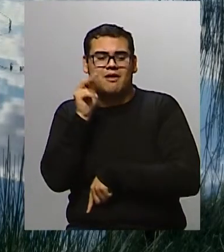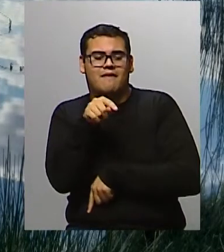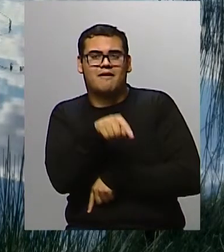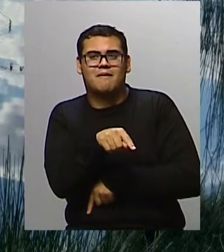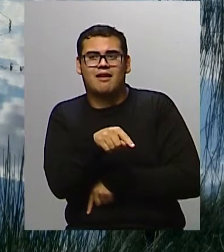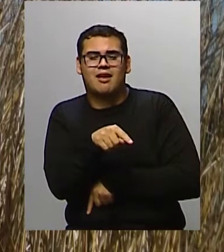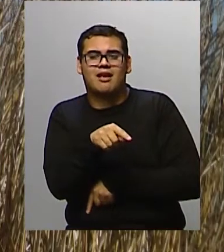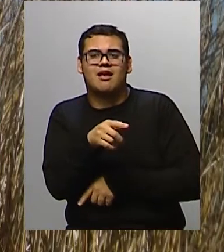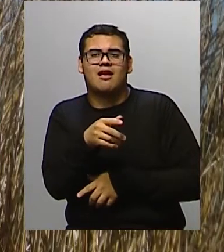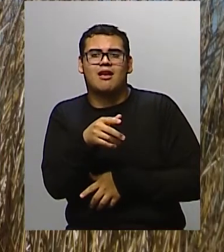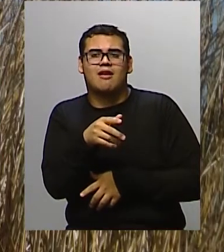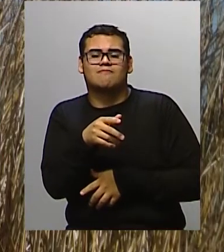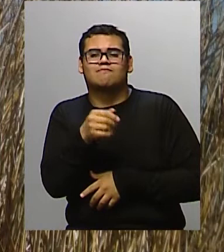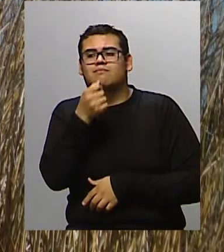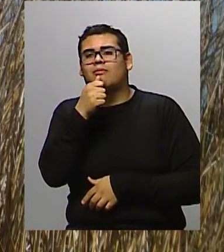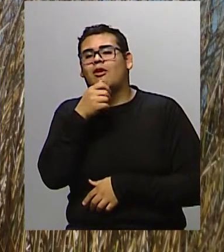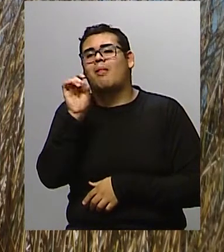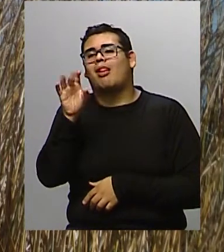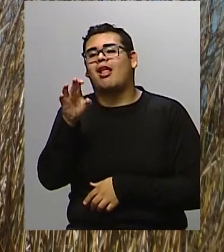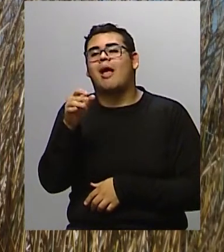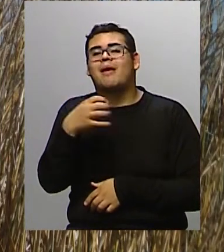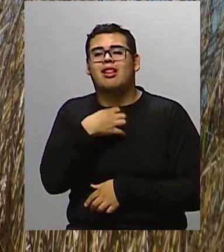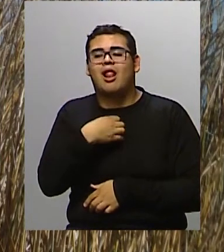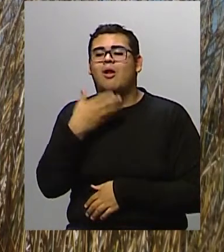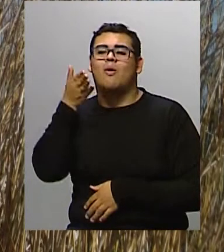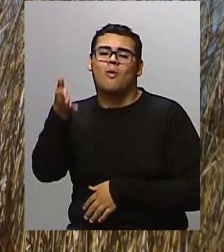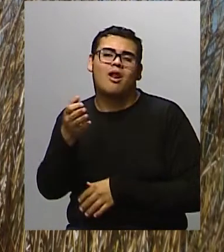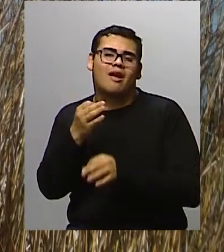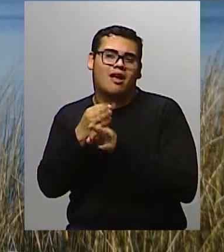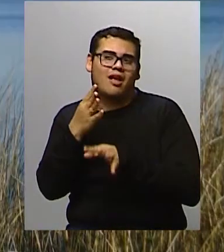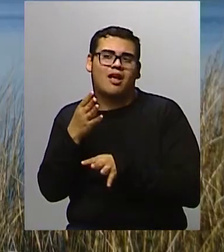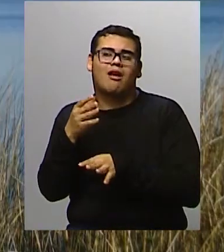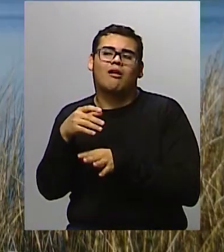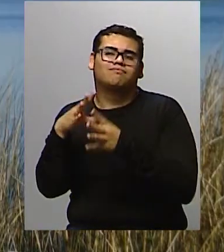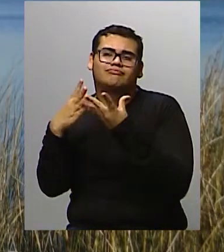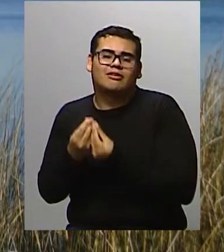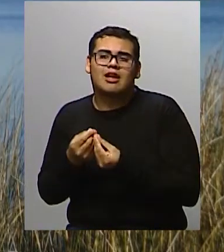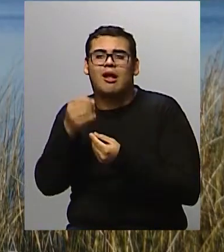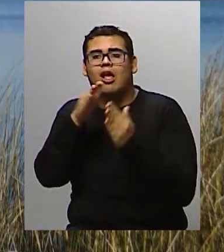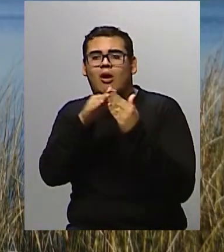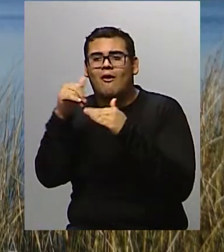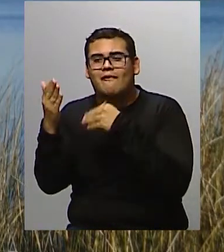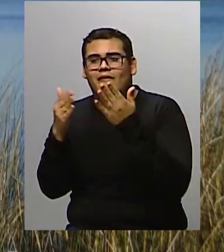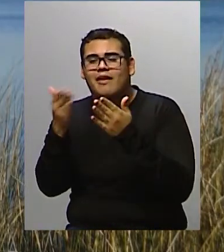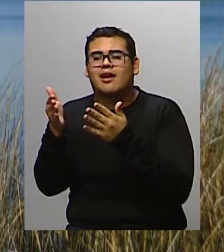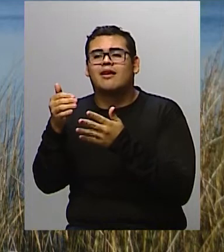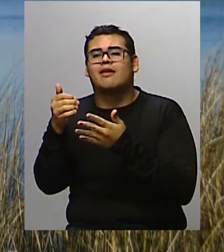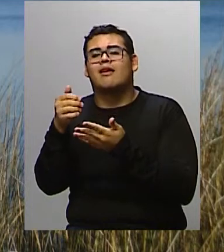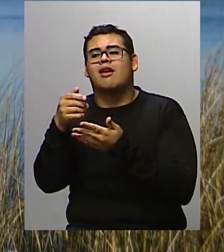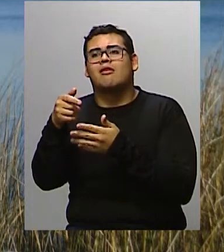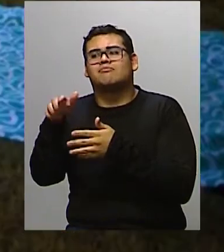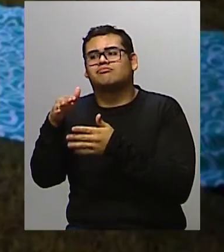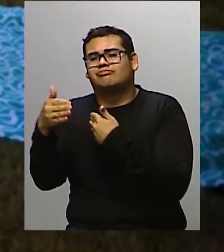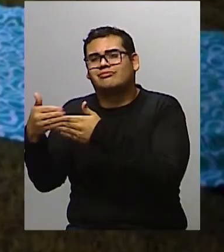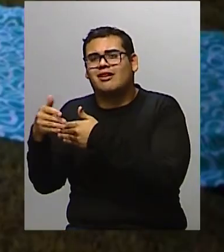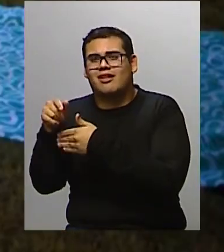lugar donde van alumnos, donde van escuelas, donde están gente de asambleas, hay vecinos, se ve, hay un camping, lo visitamos, está